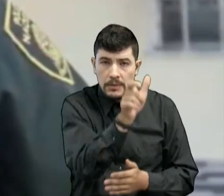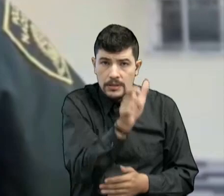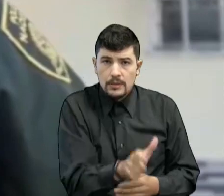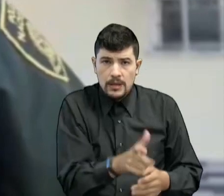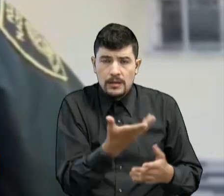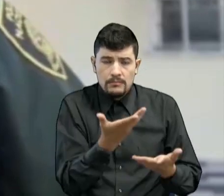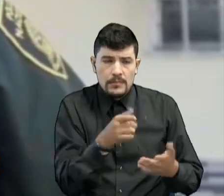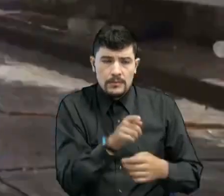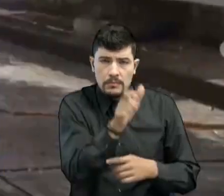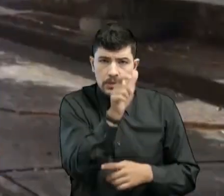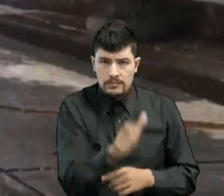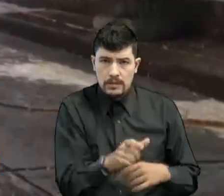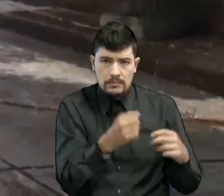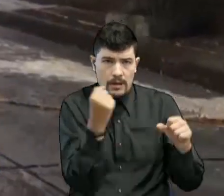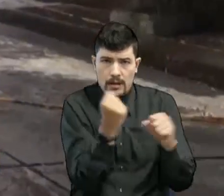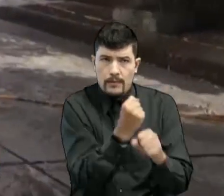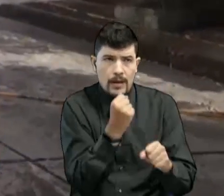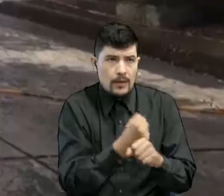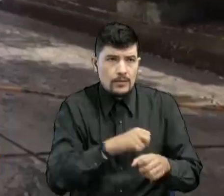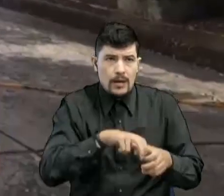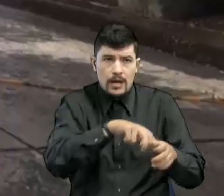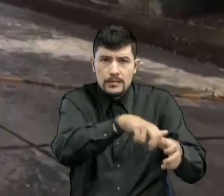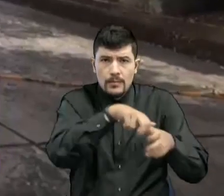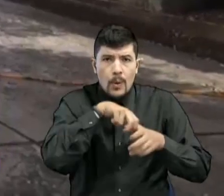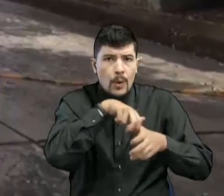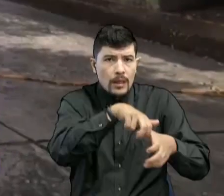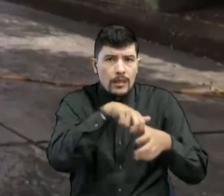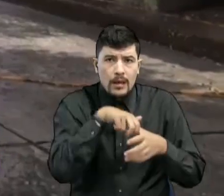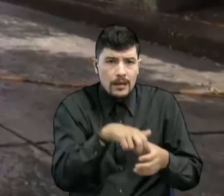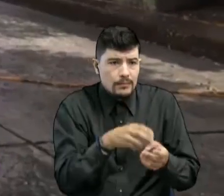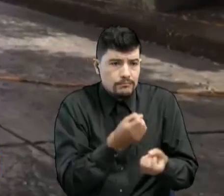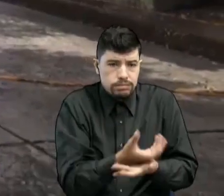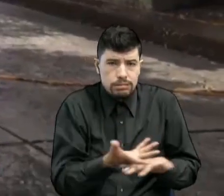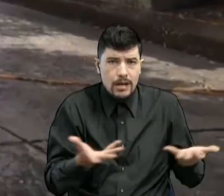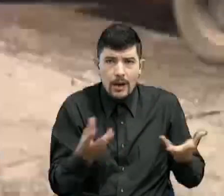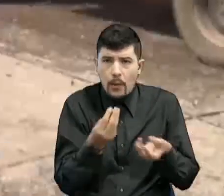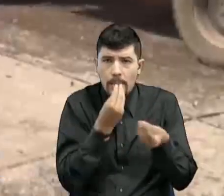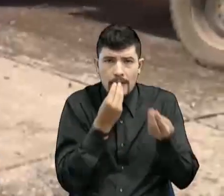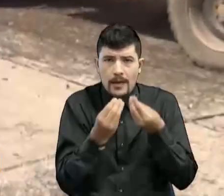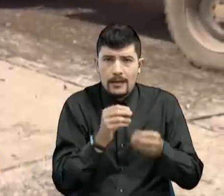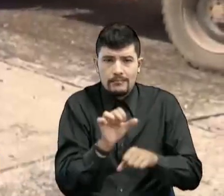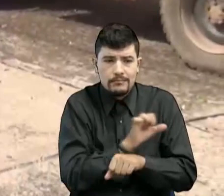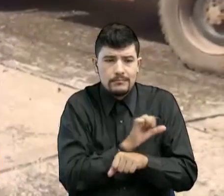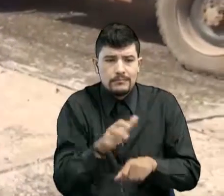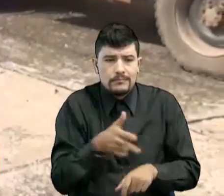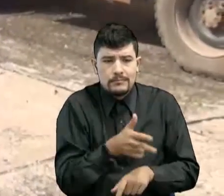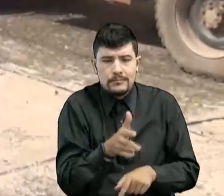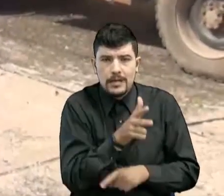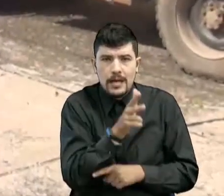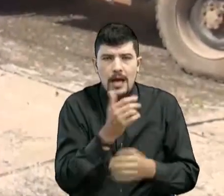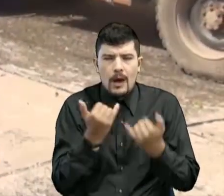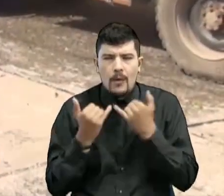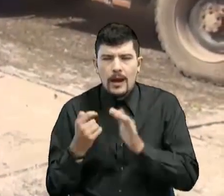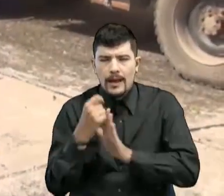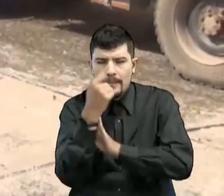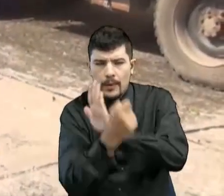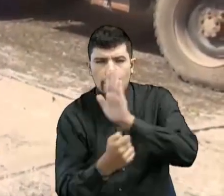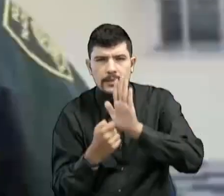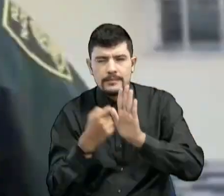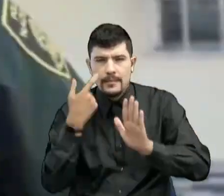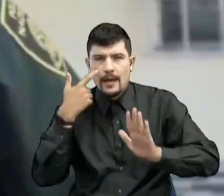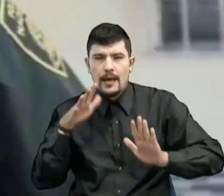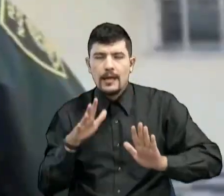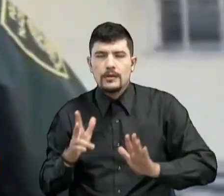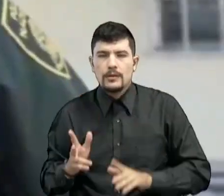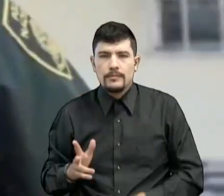repartidora de productos no perecederos, donde la hipótesis que se tiene es que llegan dos